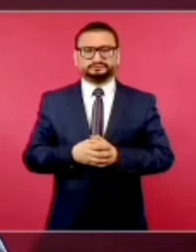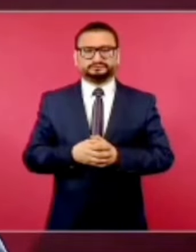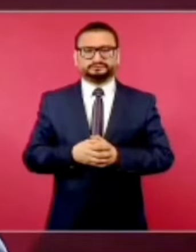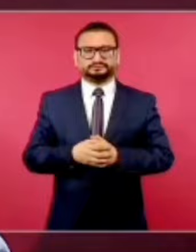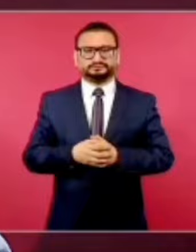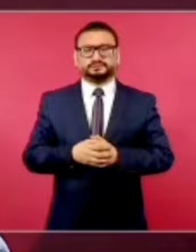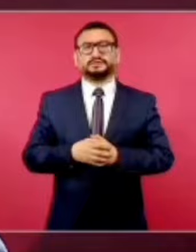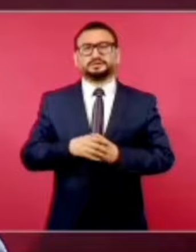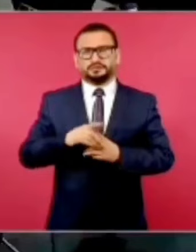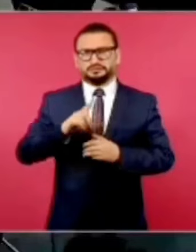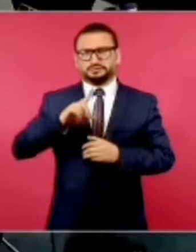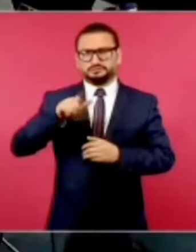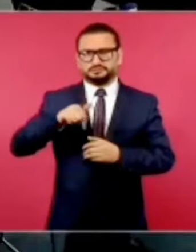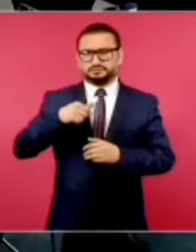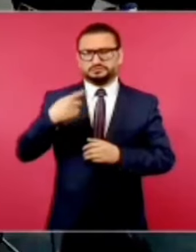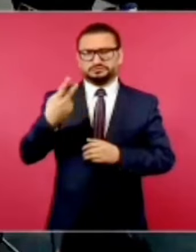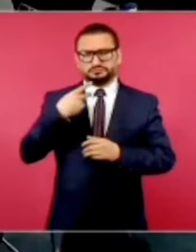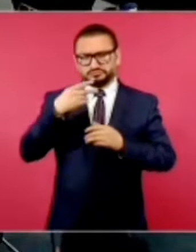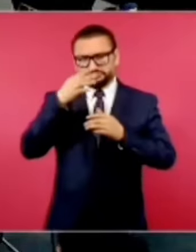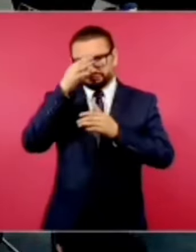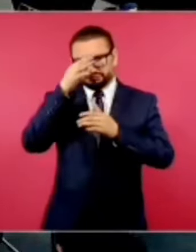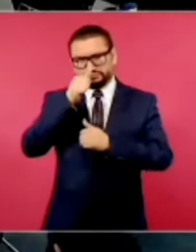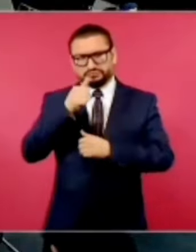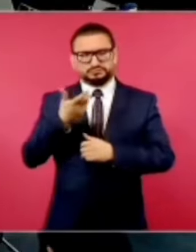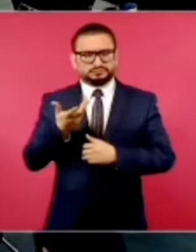Y nos vamos a poner de acuerdo